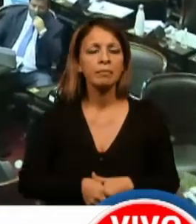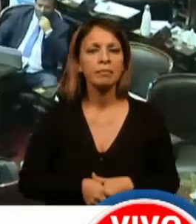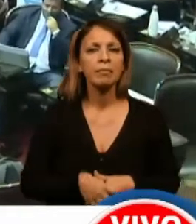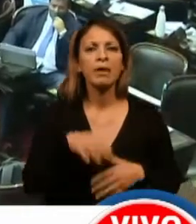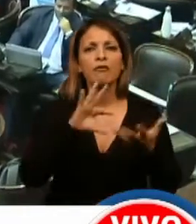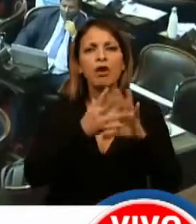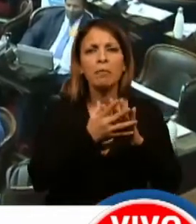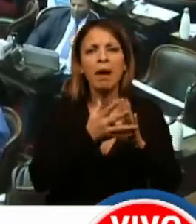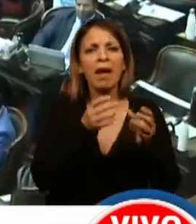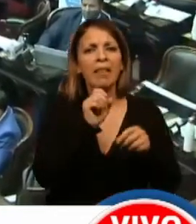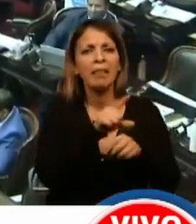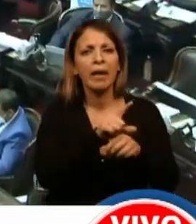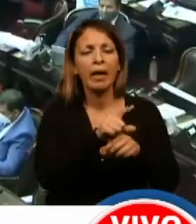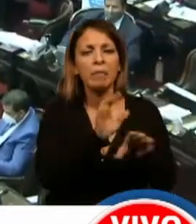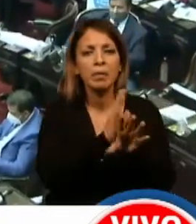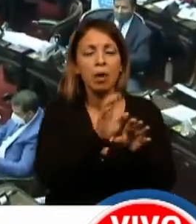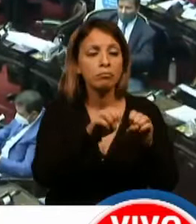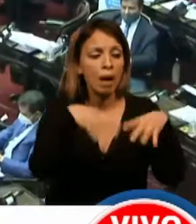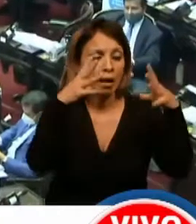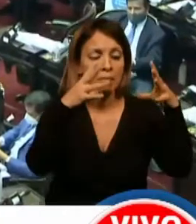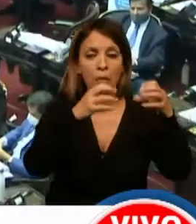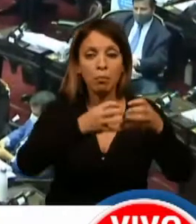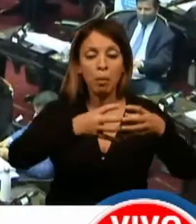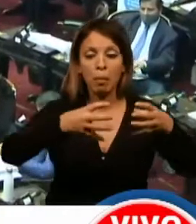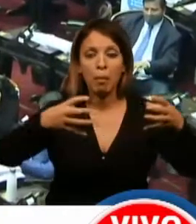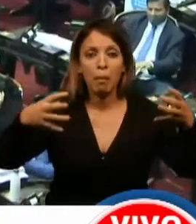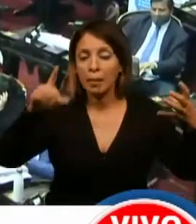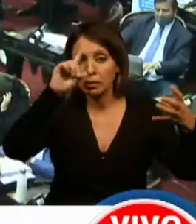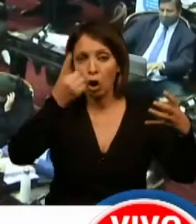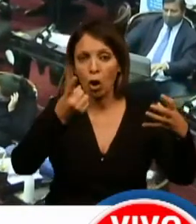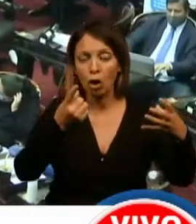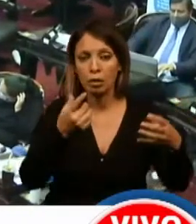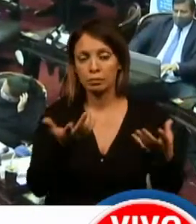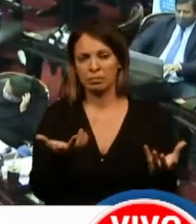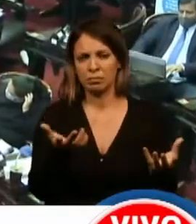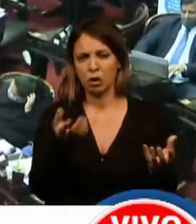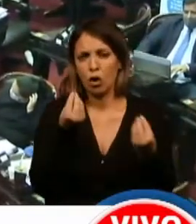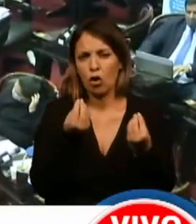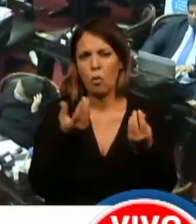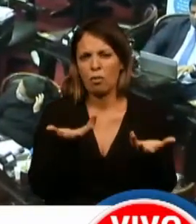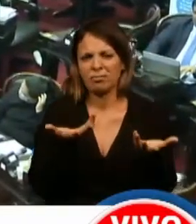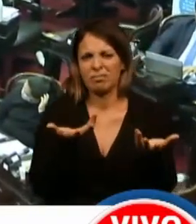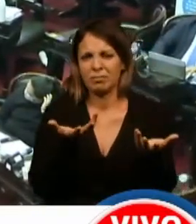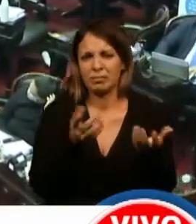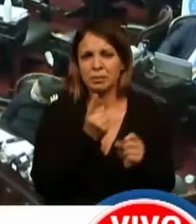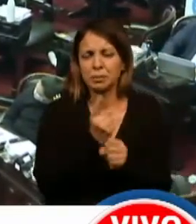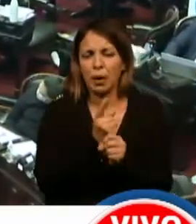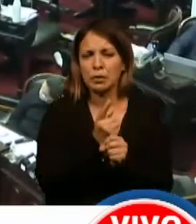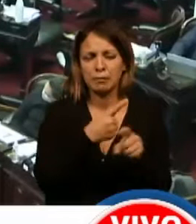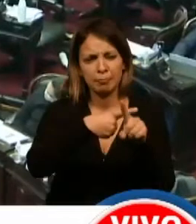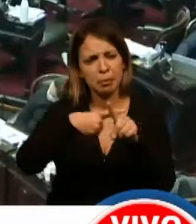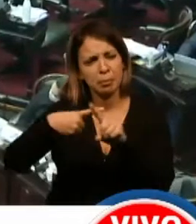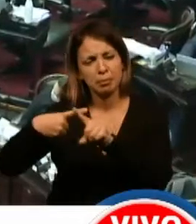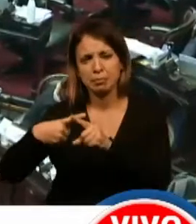la multiplicación de los panes, desde ese milagro bíblico yo no he visto otra cosa similar. Es decir, esto no cierra